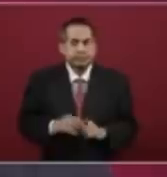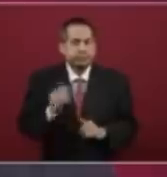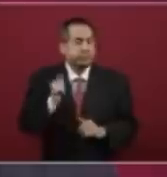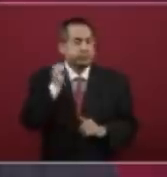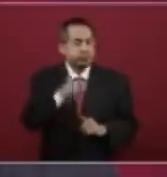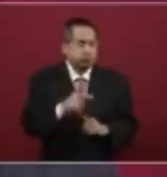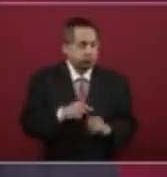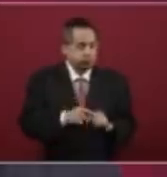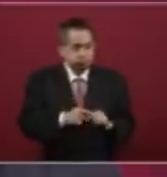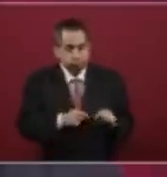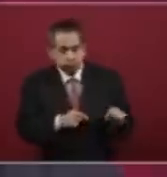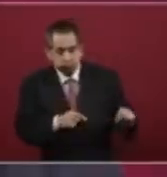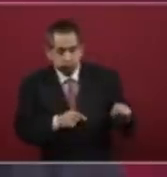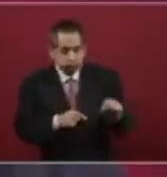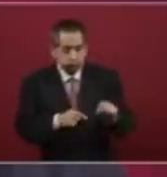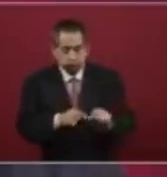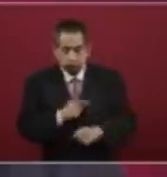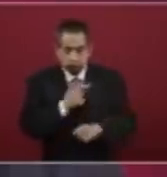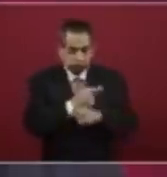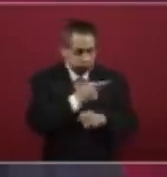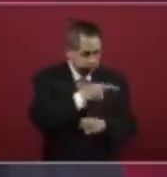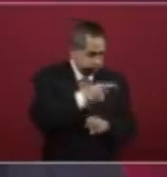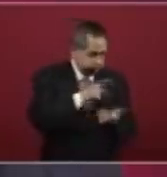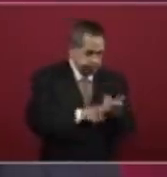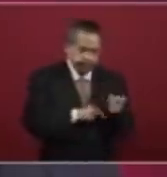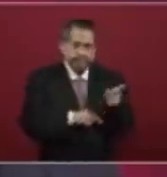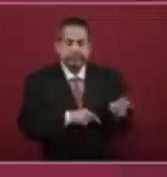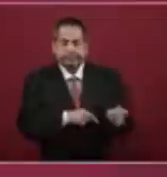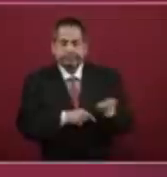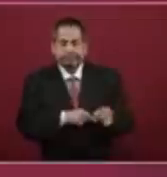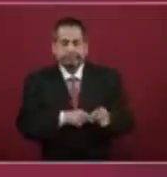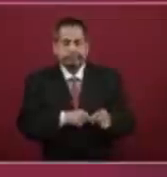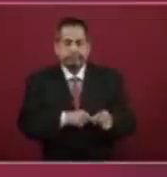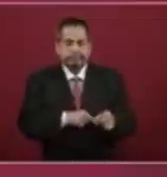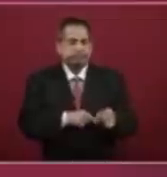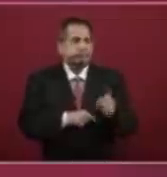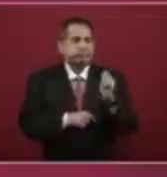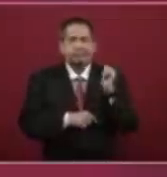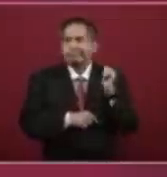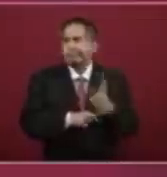elemento que signifique o que pueda representar un